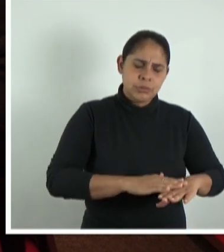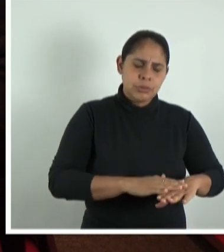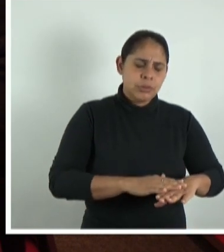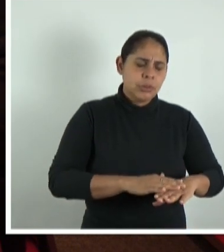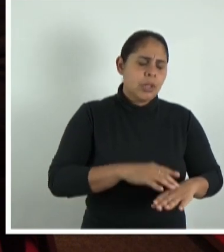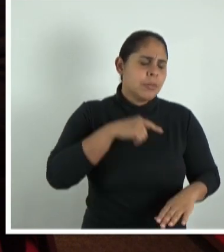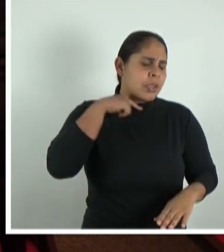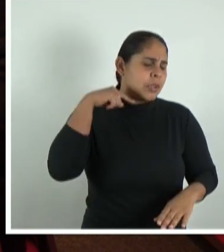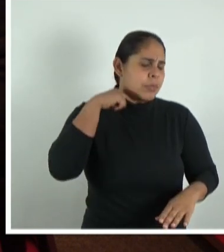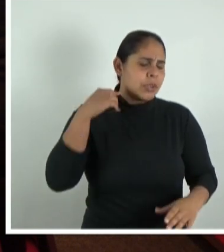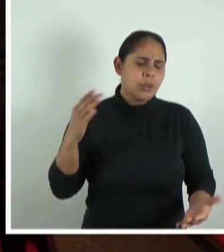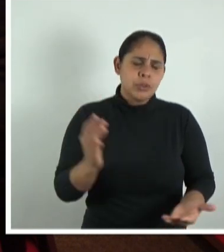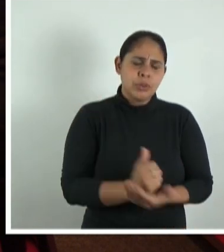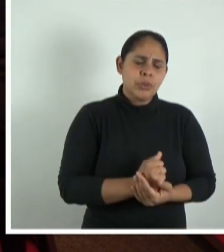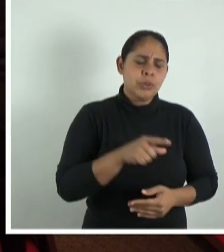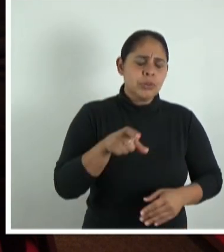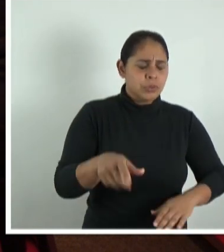todos mis pecados.